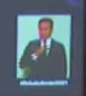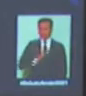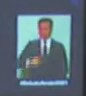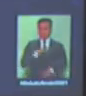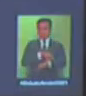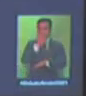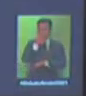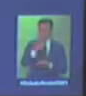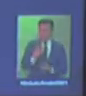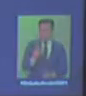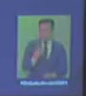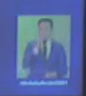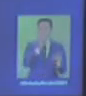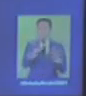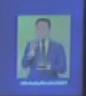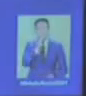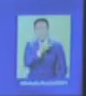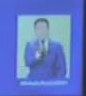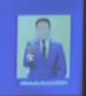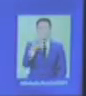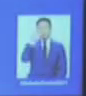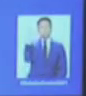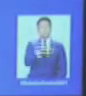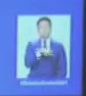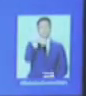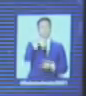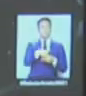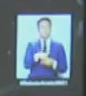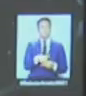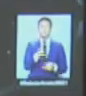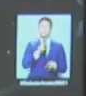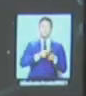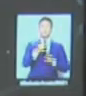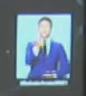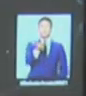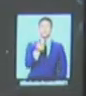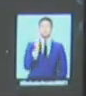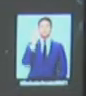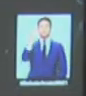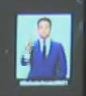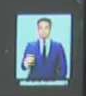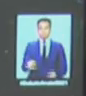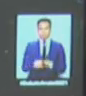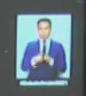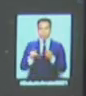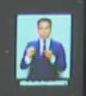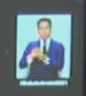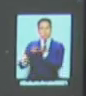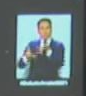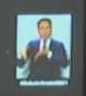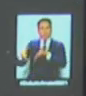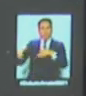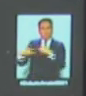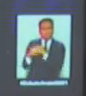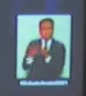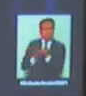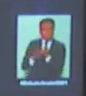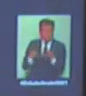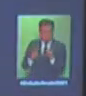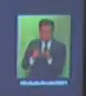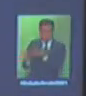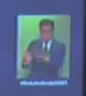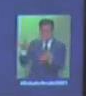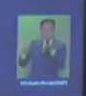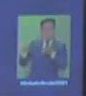¿Boric, Kast, Proboste, Sichel, Artés o Marco Enríquez Ominami? Para Rosa Esther Novoa González, ganó